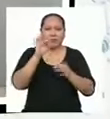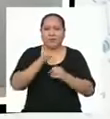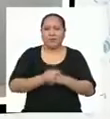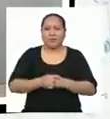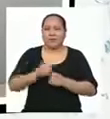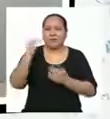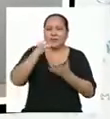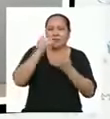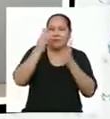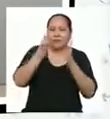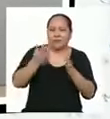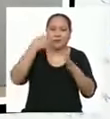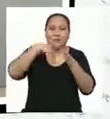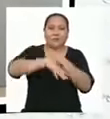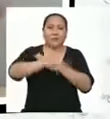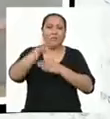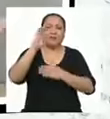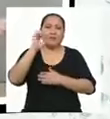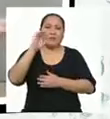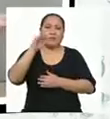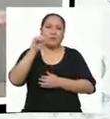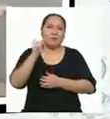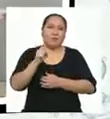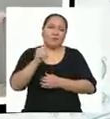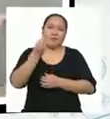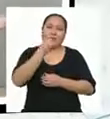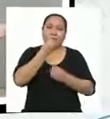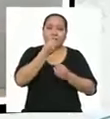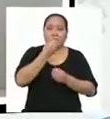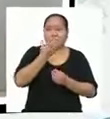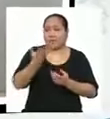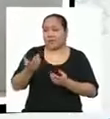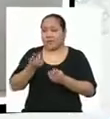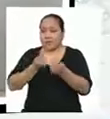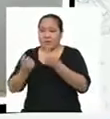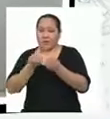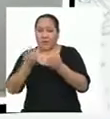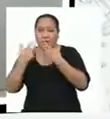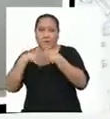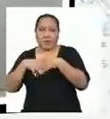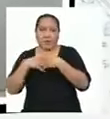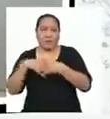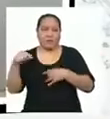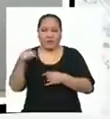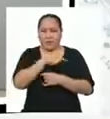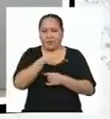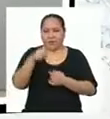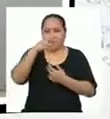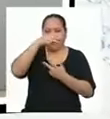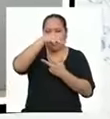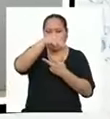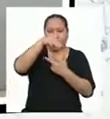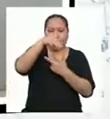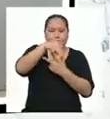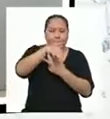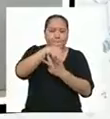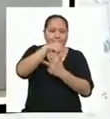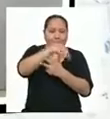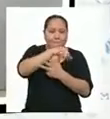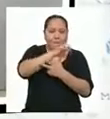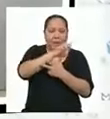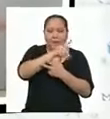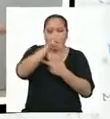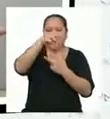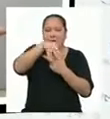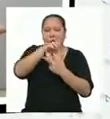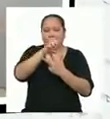estudiantes que accedieron a una beca en las carreras de gastronomía y gestión empresarial. Ahí los cálculos de la media, la mediana y la moda tuvieron